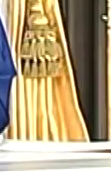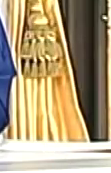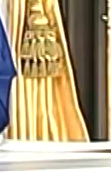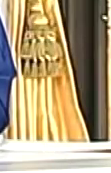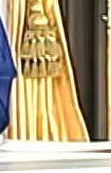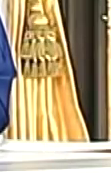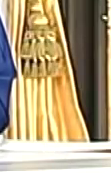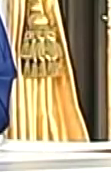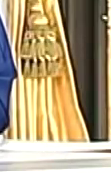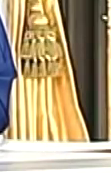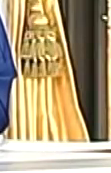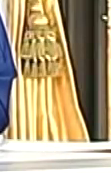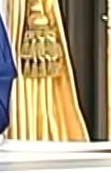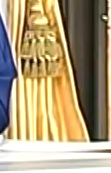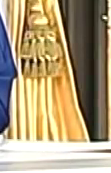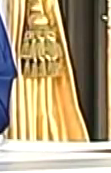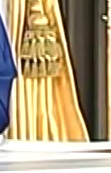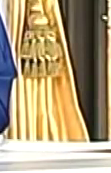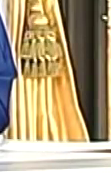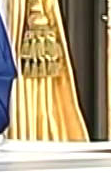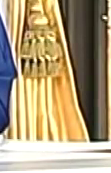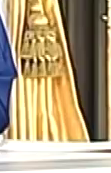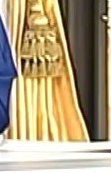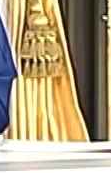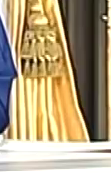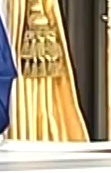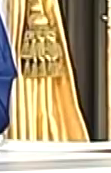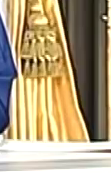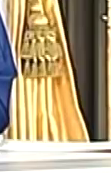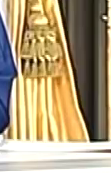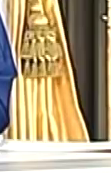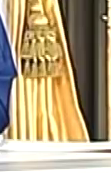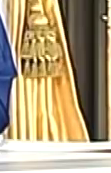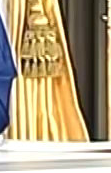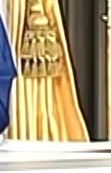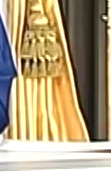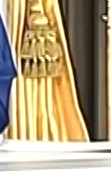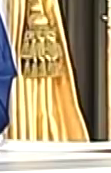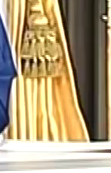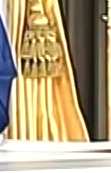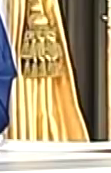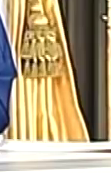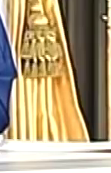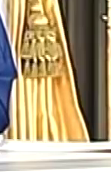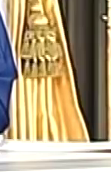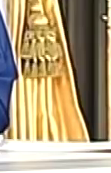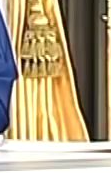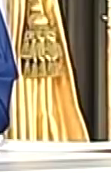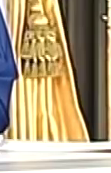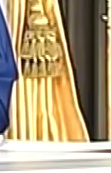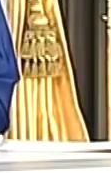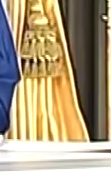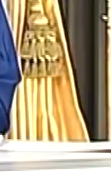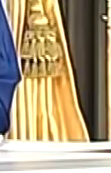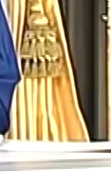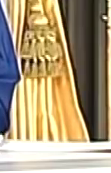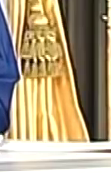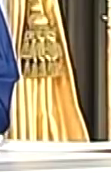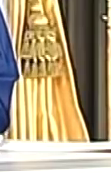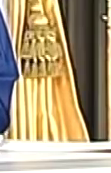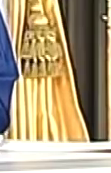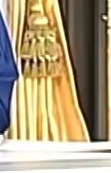en escuelas y liceos. Este fin de semana que viene, el movimiento Somos Venezuela,